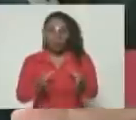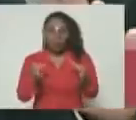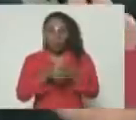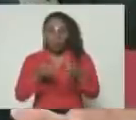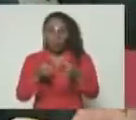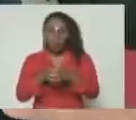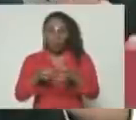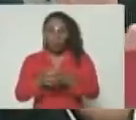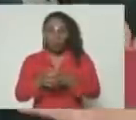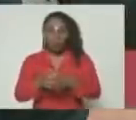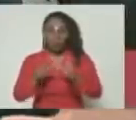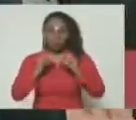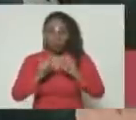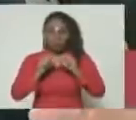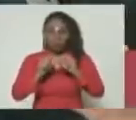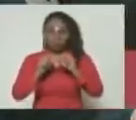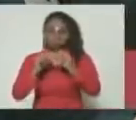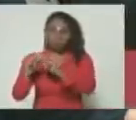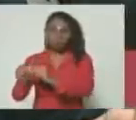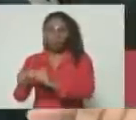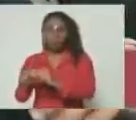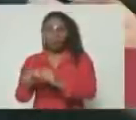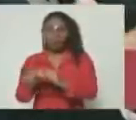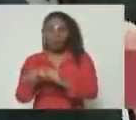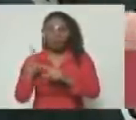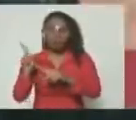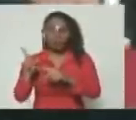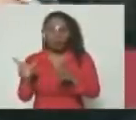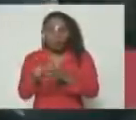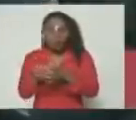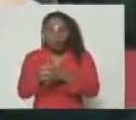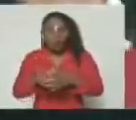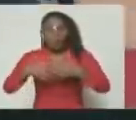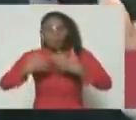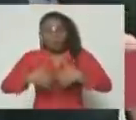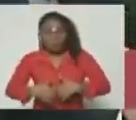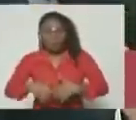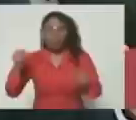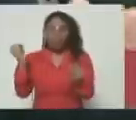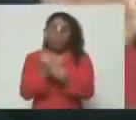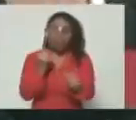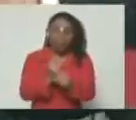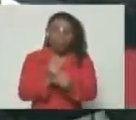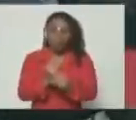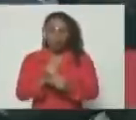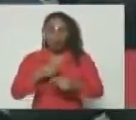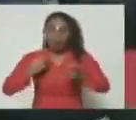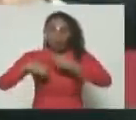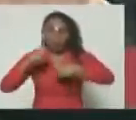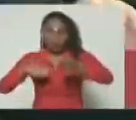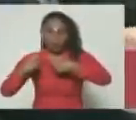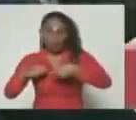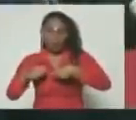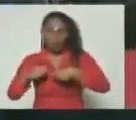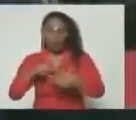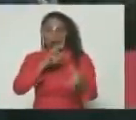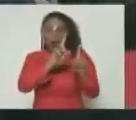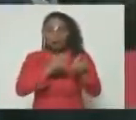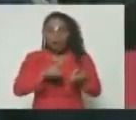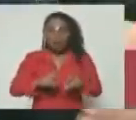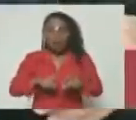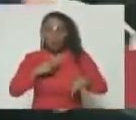que de manera permanente mantienen el vínculo con esos sectores, con los empresarios, con los trabajadores, con los comerciantes, con los campesinos, con los